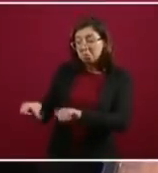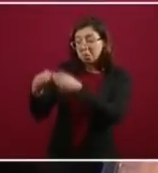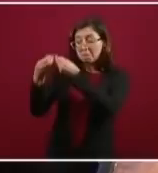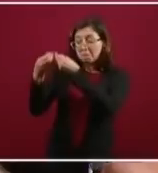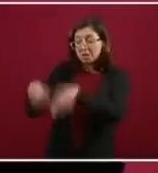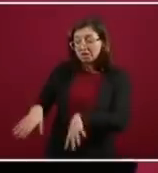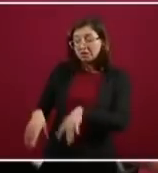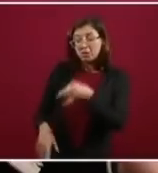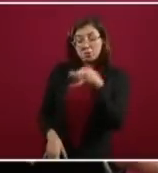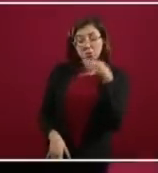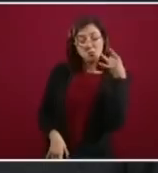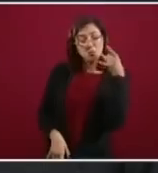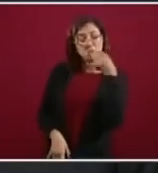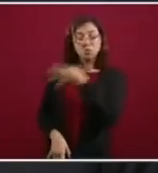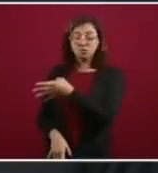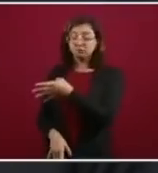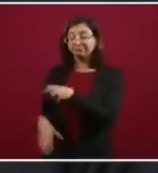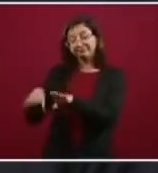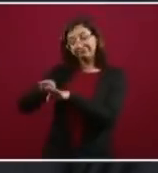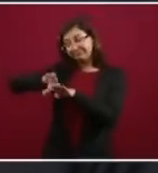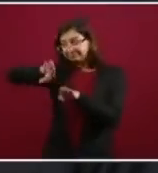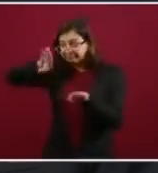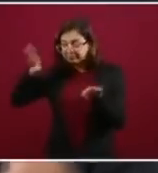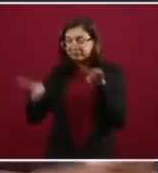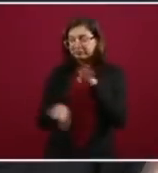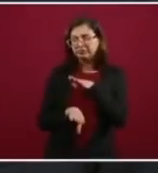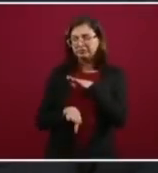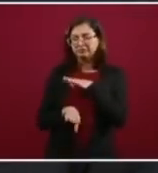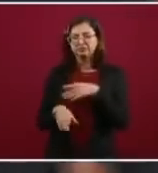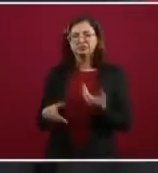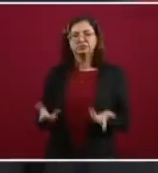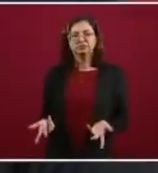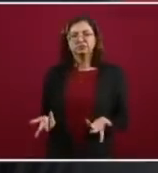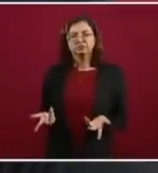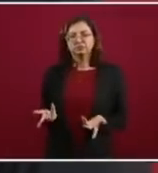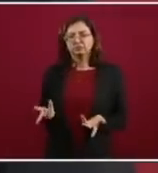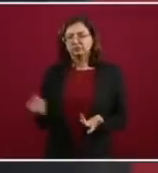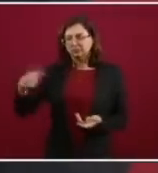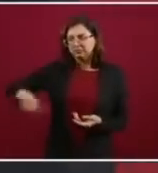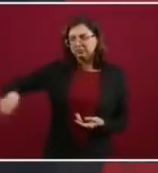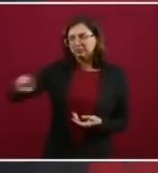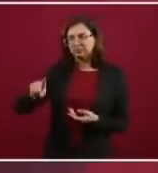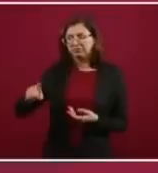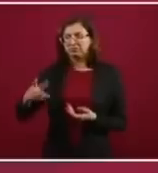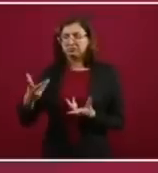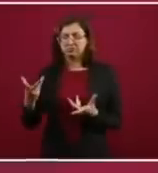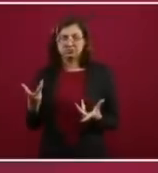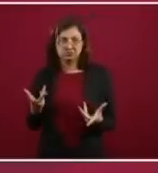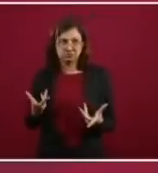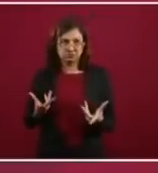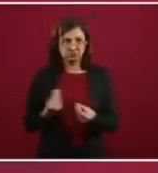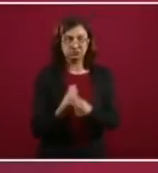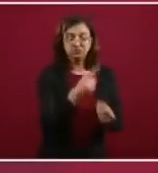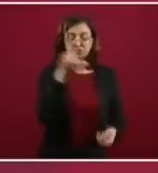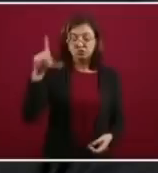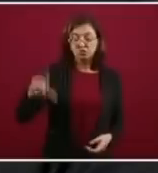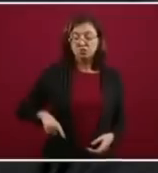los vencidos, los sometidos van a formar parte del gobierno. Pues